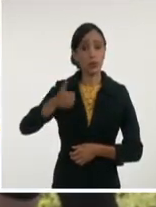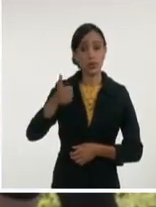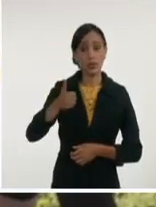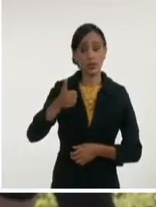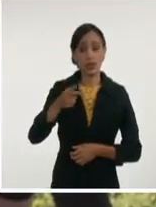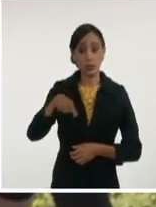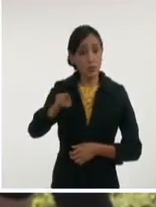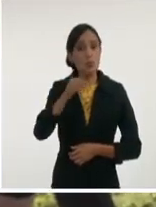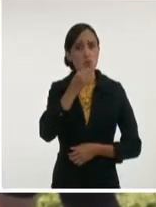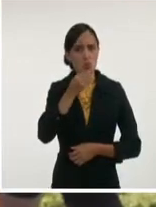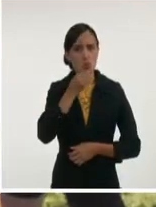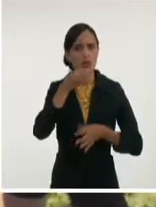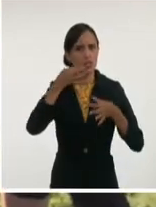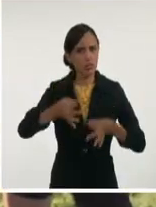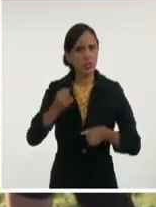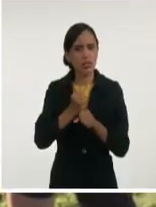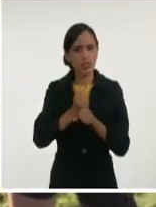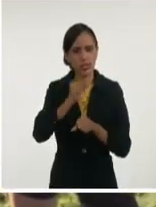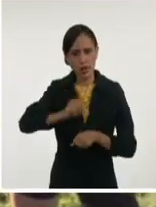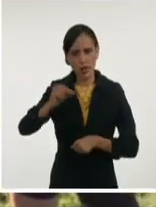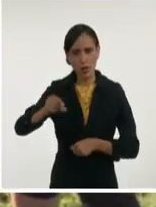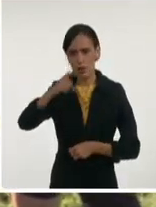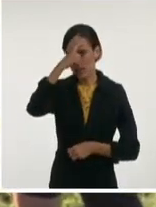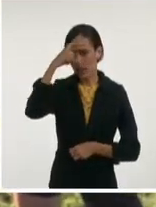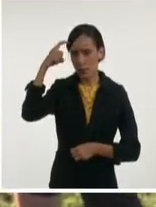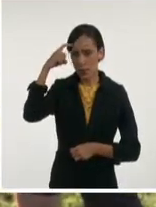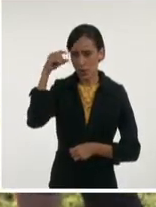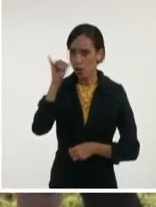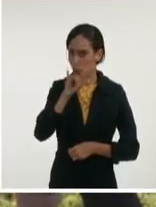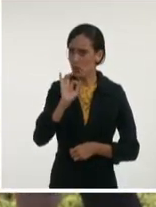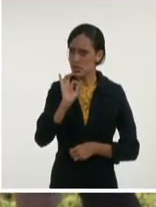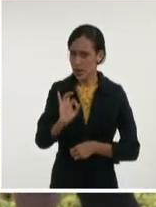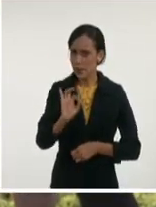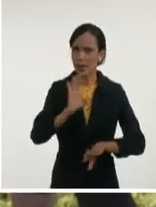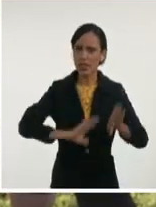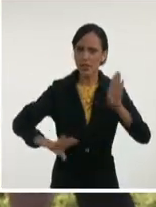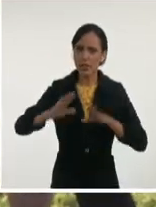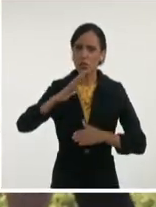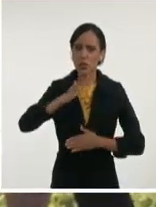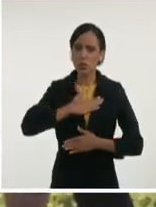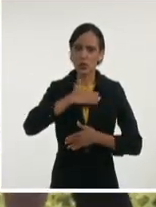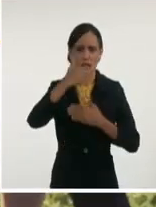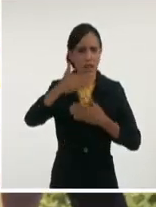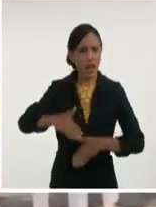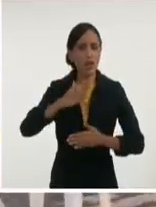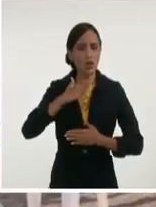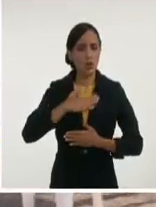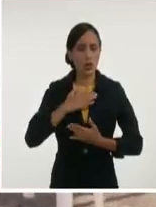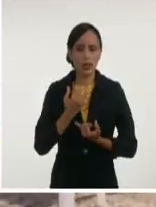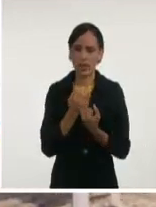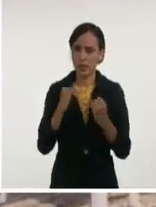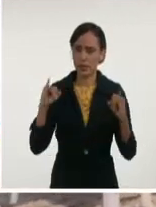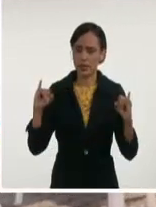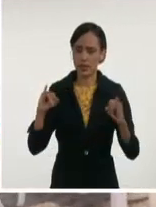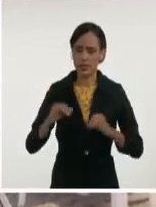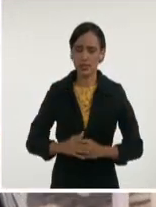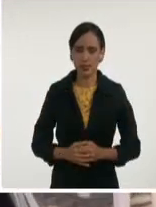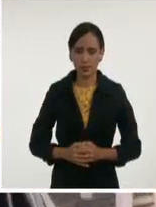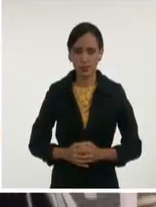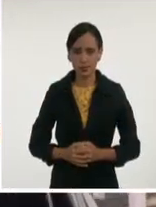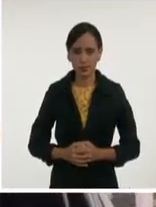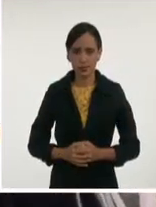que los trabajadores espirituanos y el pueblo espiritual estarán junto a él defendiendo nuestras calles, defendiendo nuestra libertad, nuestra independencia. Lo que queremos es que se